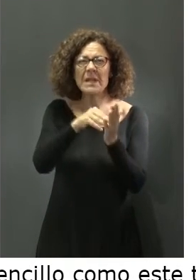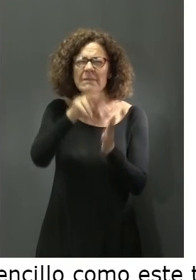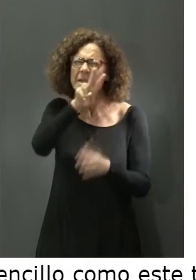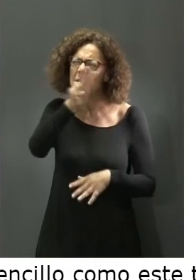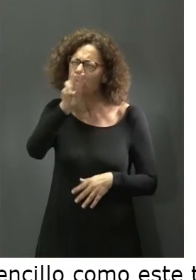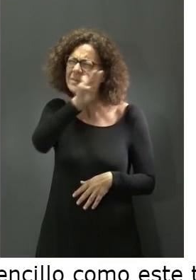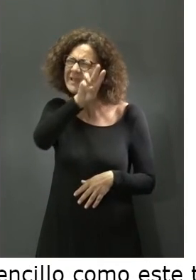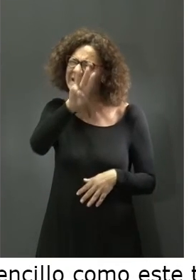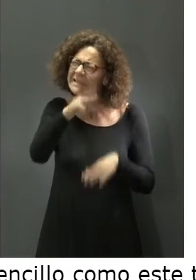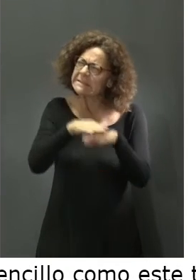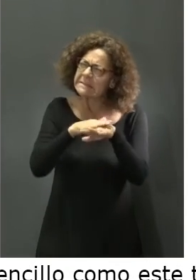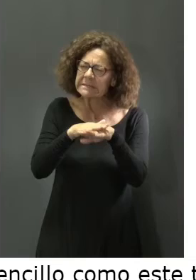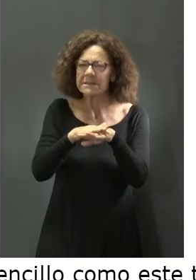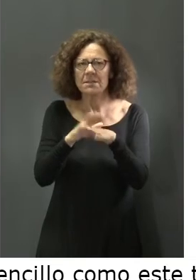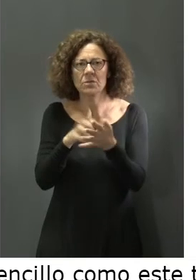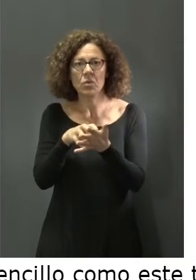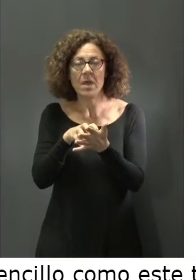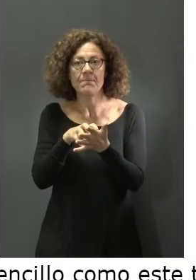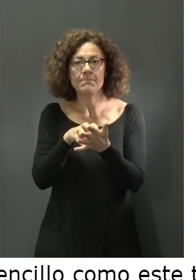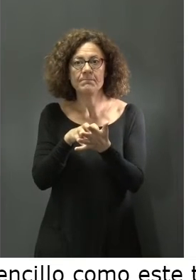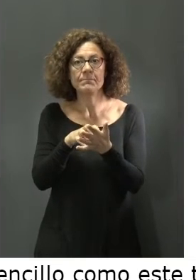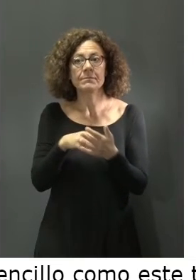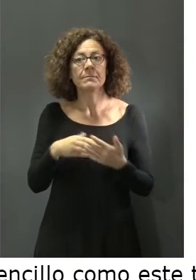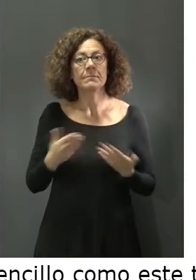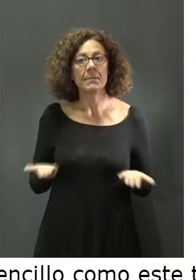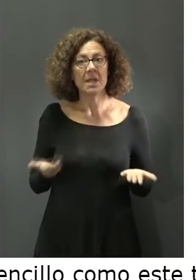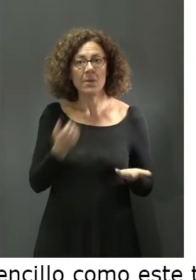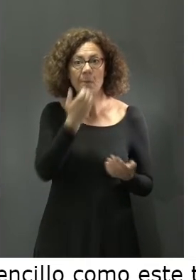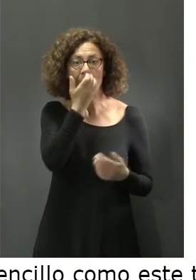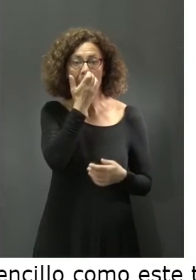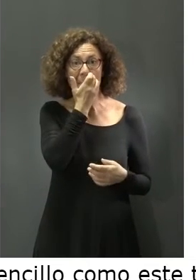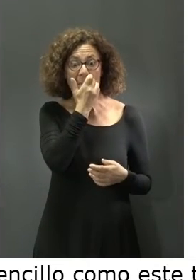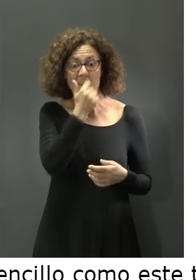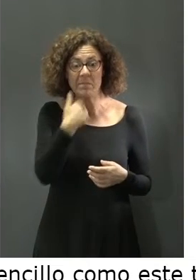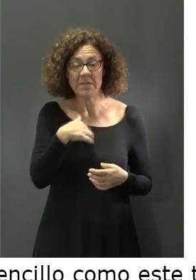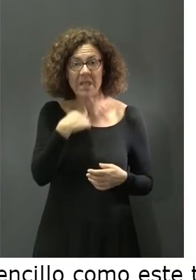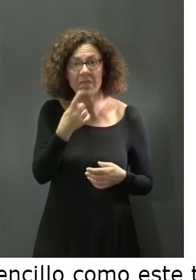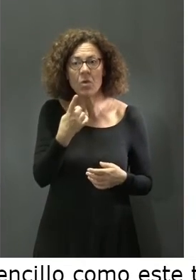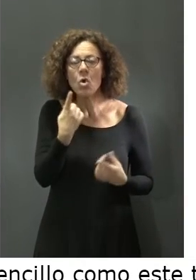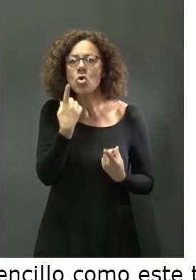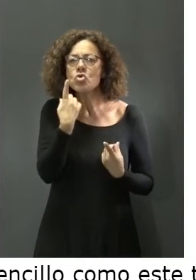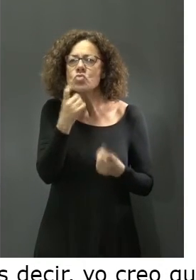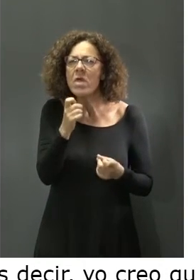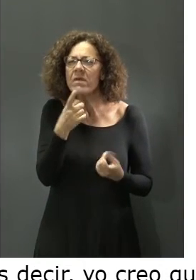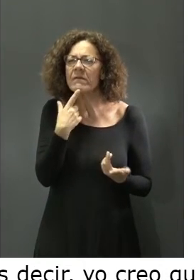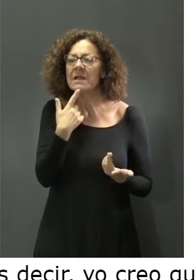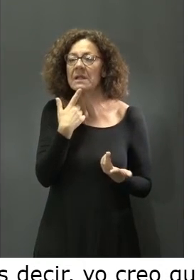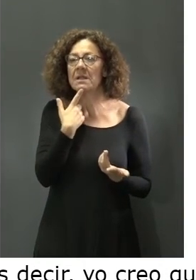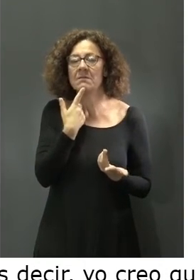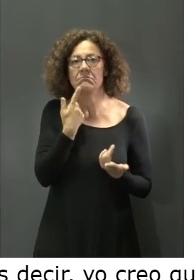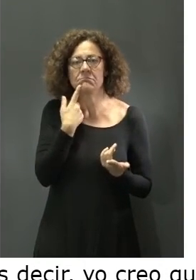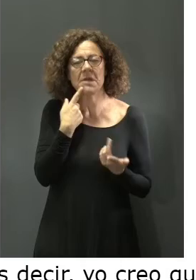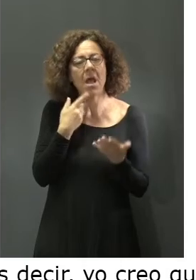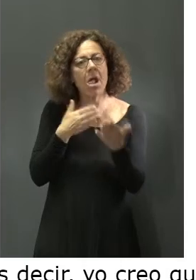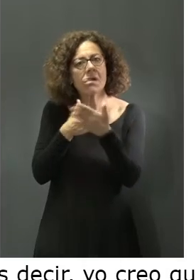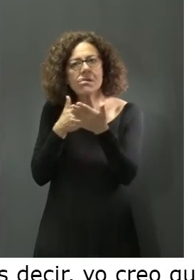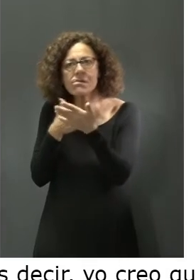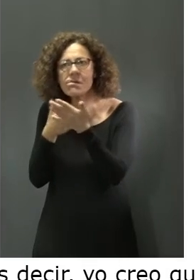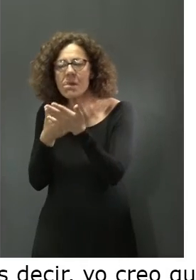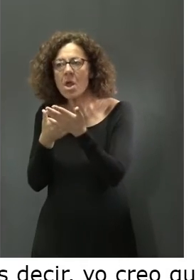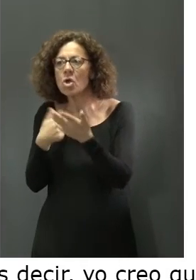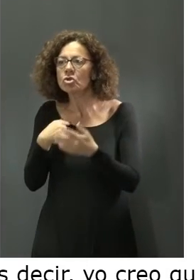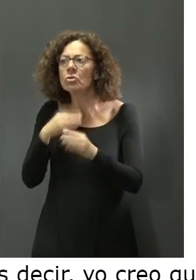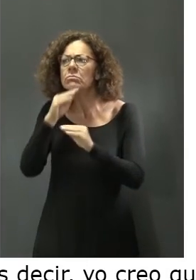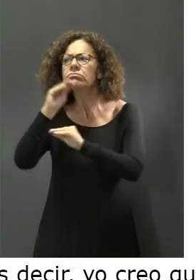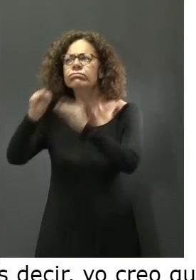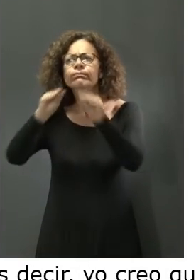tendría que consultar, ¿de acuerdo? Pero, como digo, no tenemos que ser cicateros en los medios. Os llamo la